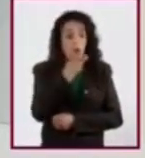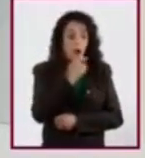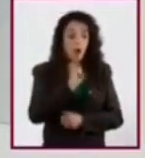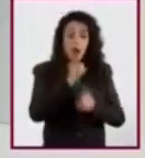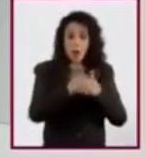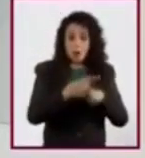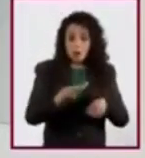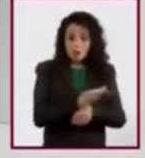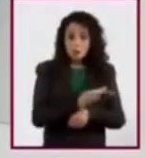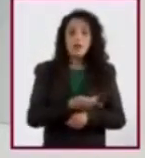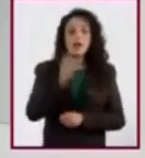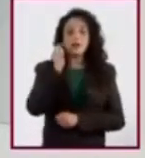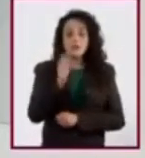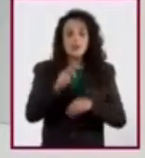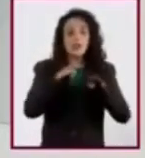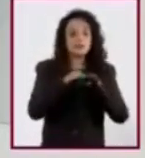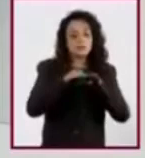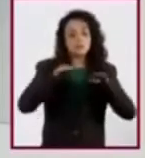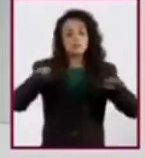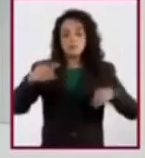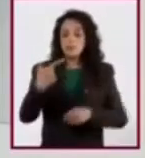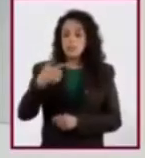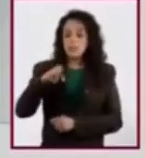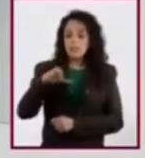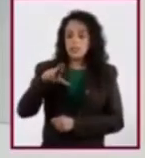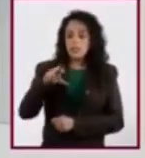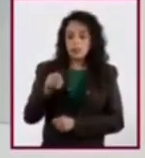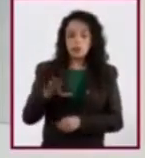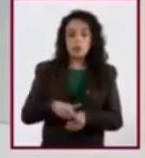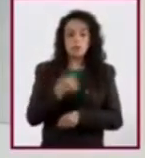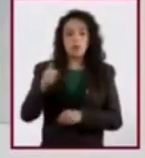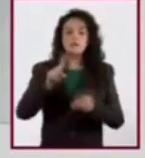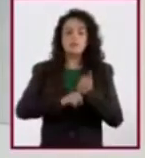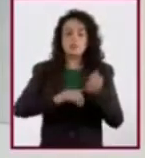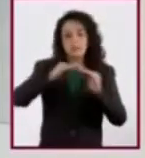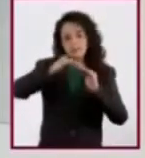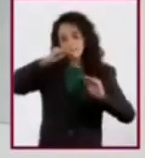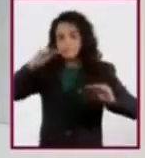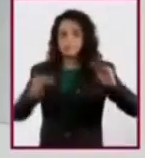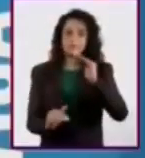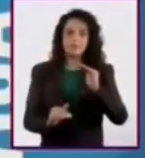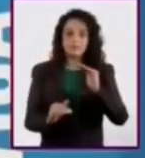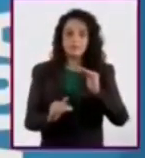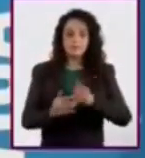equidad de género, sustentado en ese trato diferenciado o desigual.